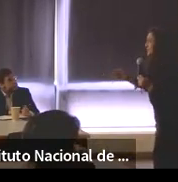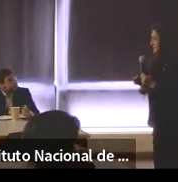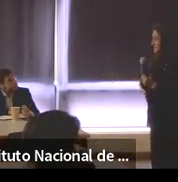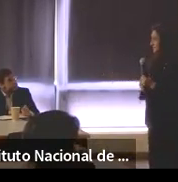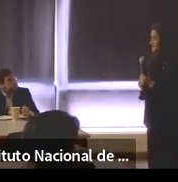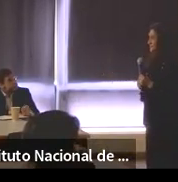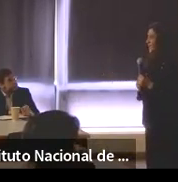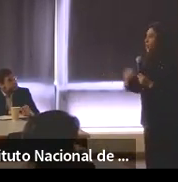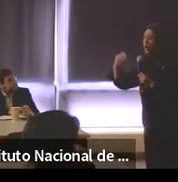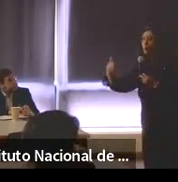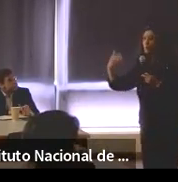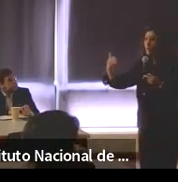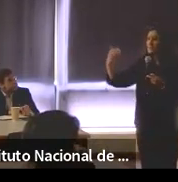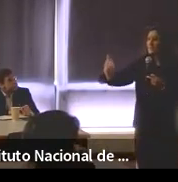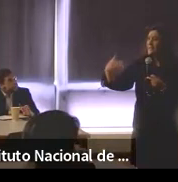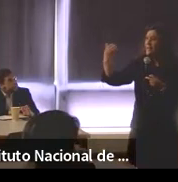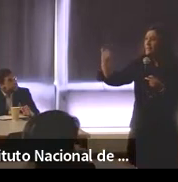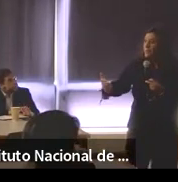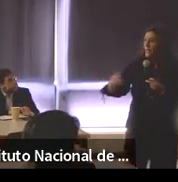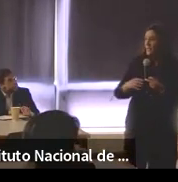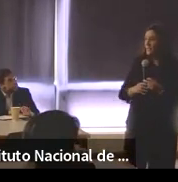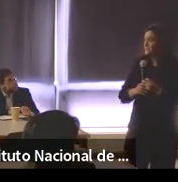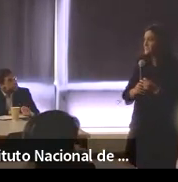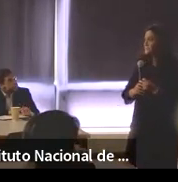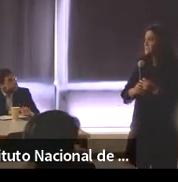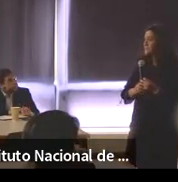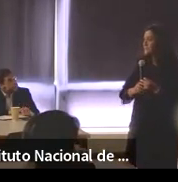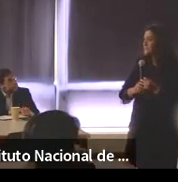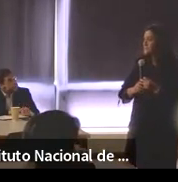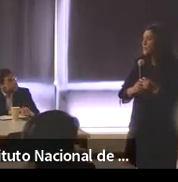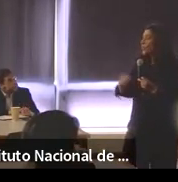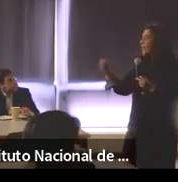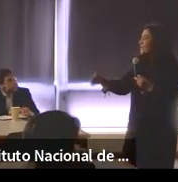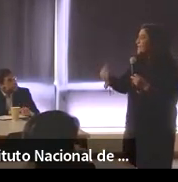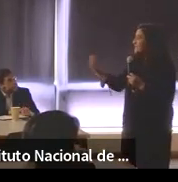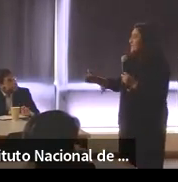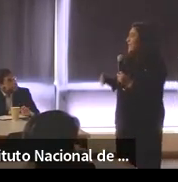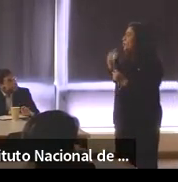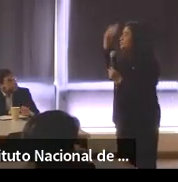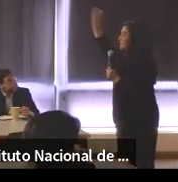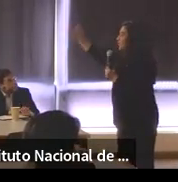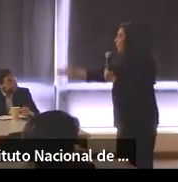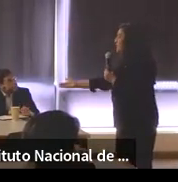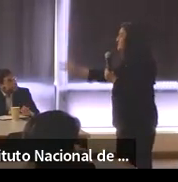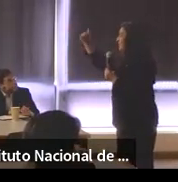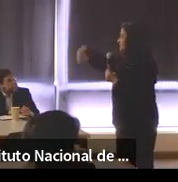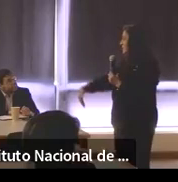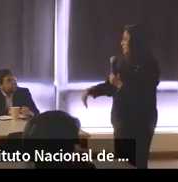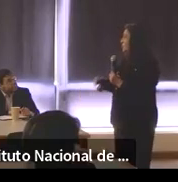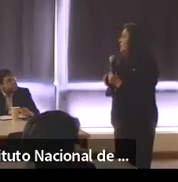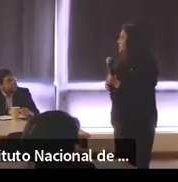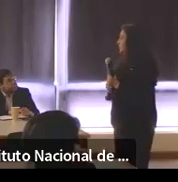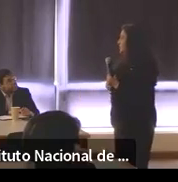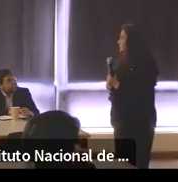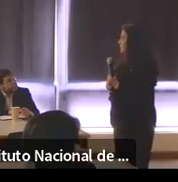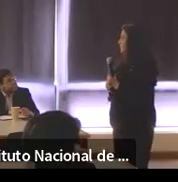actores Cómo puedo hacer el abordaje Cuál es la consecuencia de